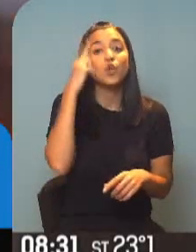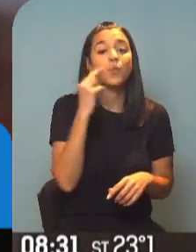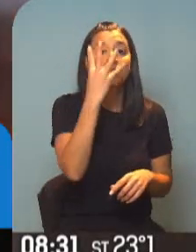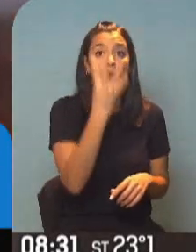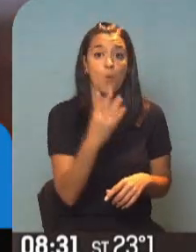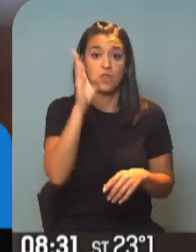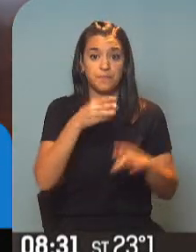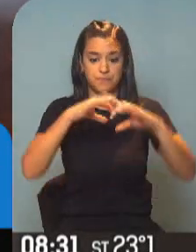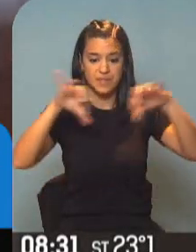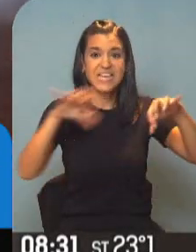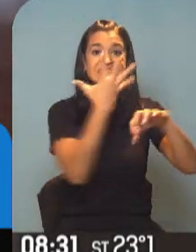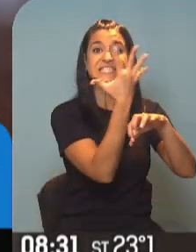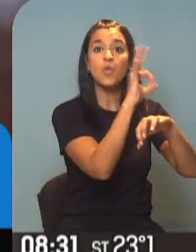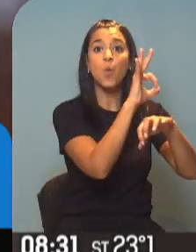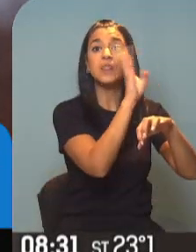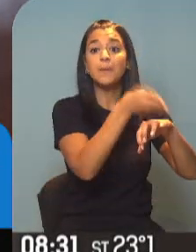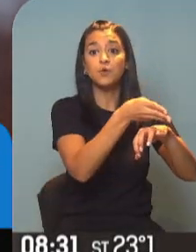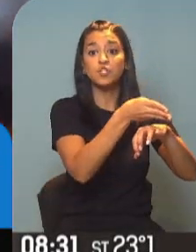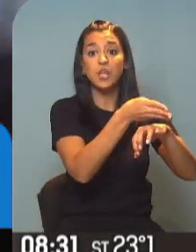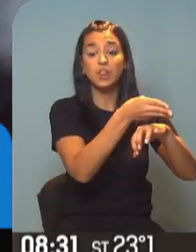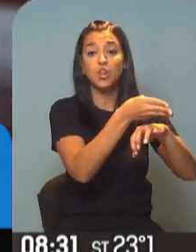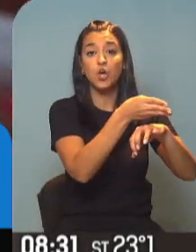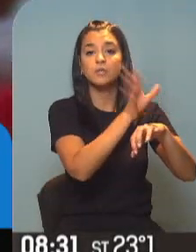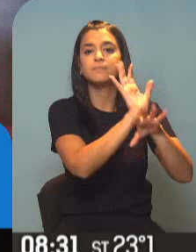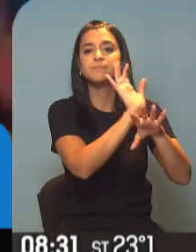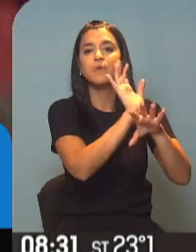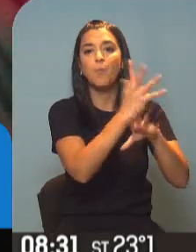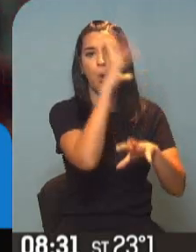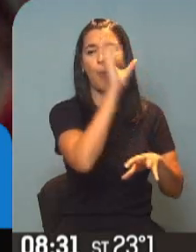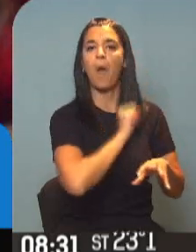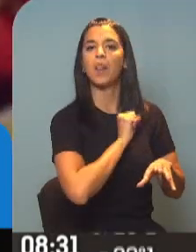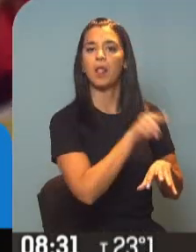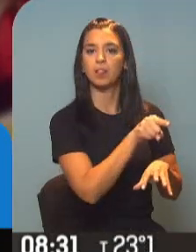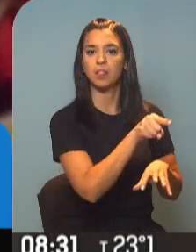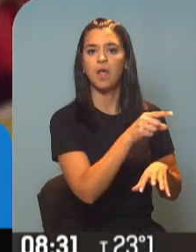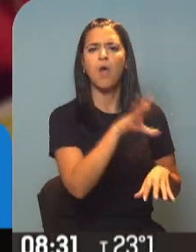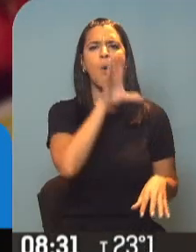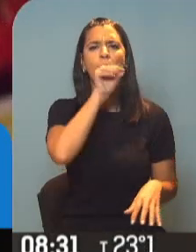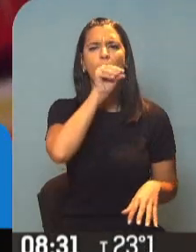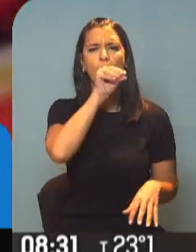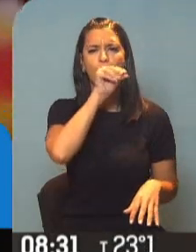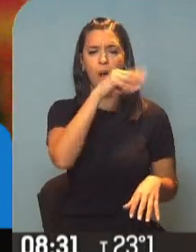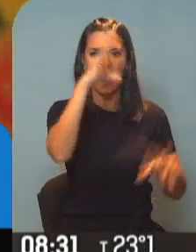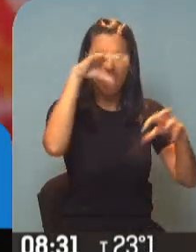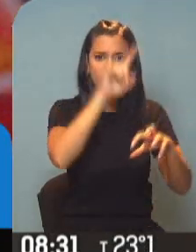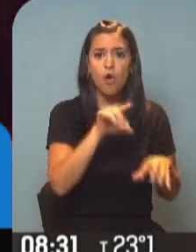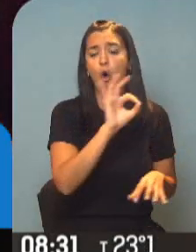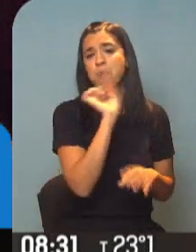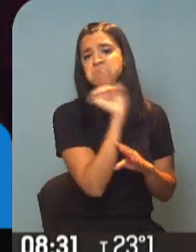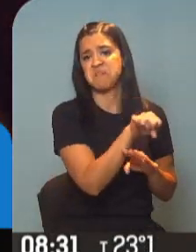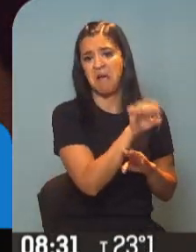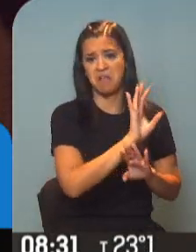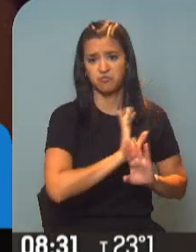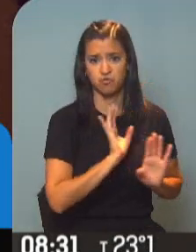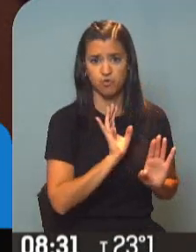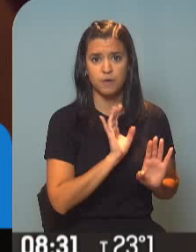población 50 por ciento que son llamémoslo los valientes ladran a la tormenta o son indiferentes a la